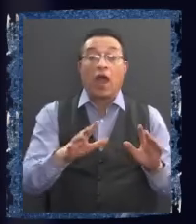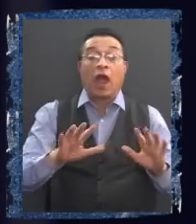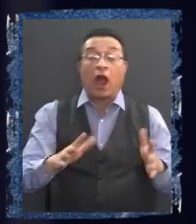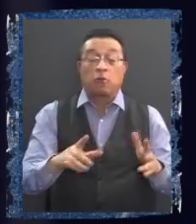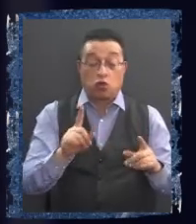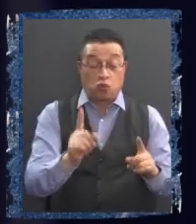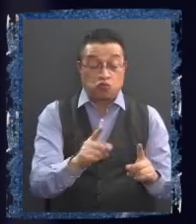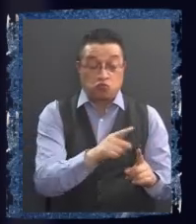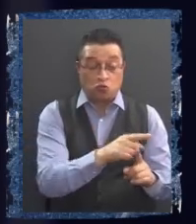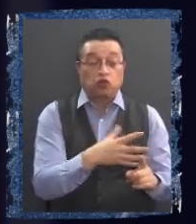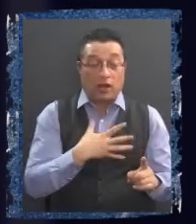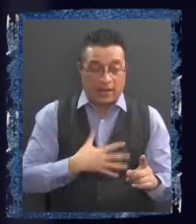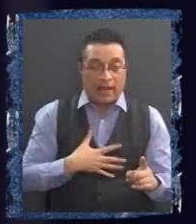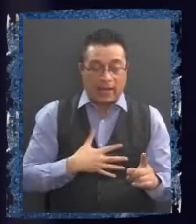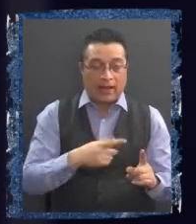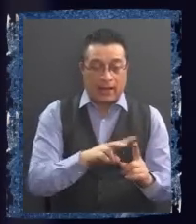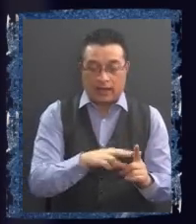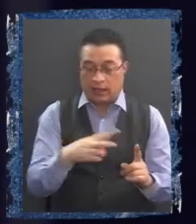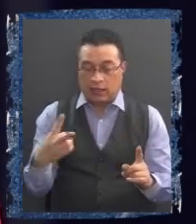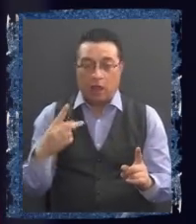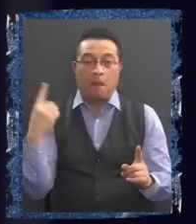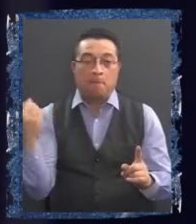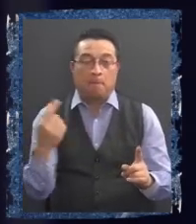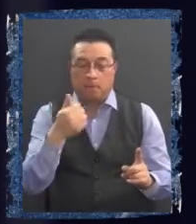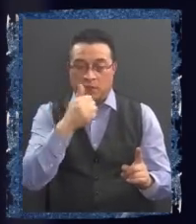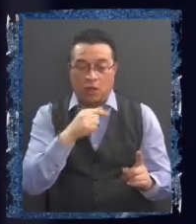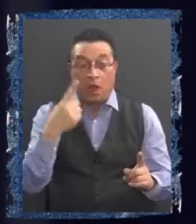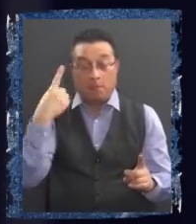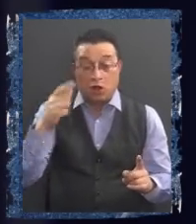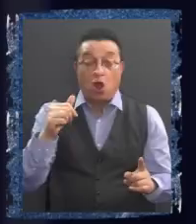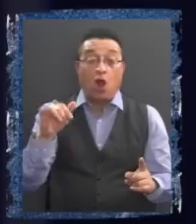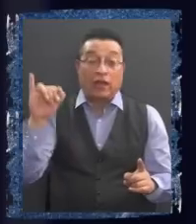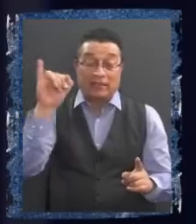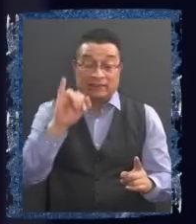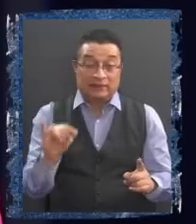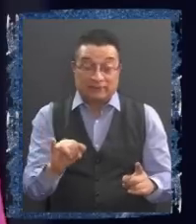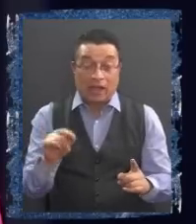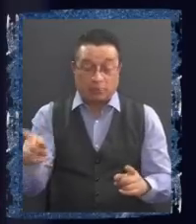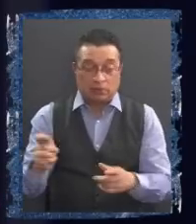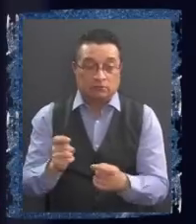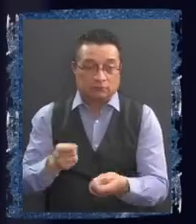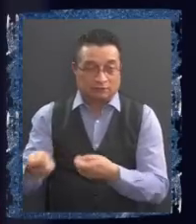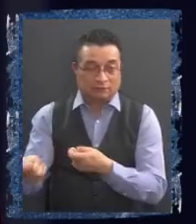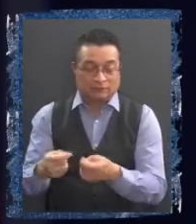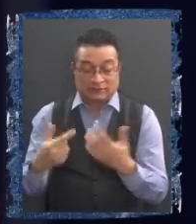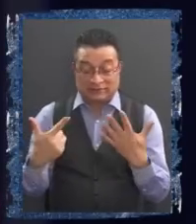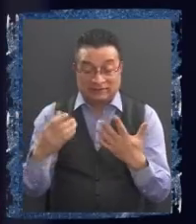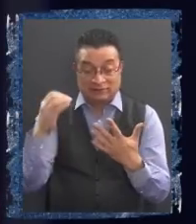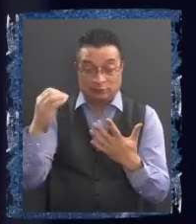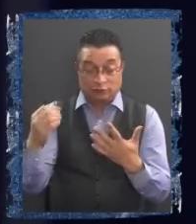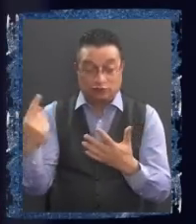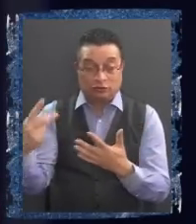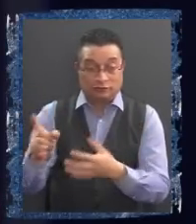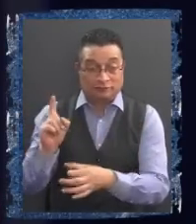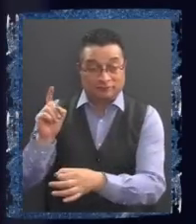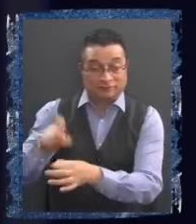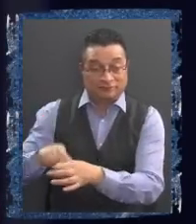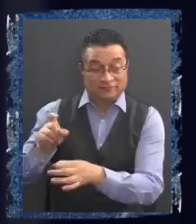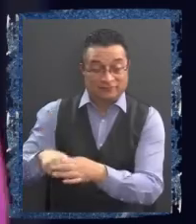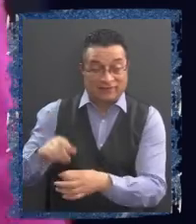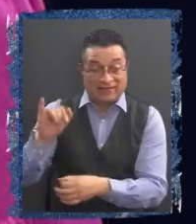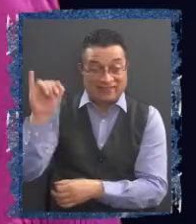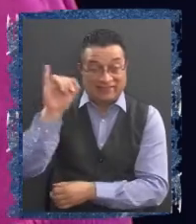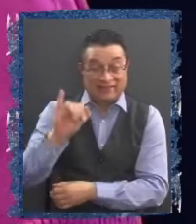de esos quisieran estar en el sistema privado, pero el sistema privado, las ISAPRES que administran el 7% de los afiliados que están en